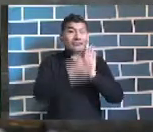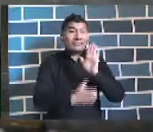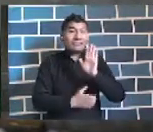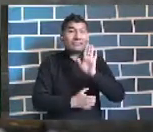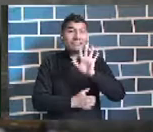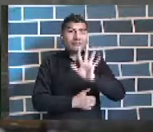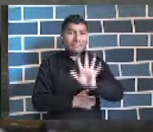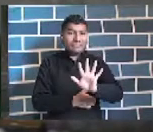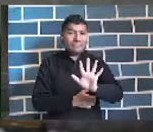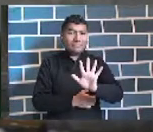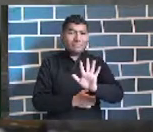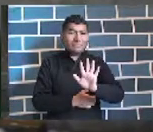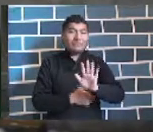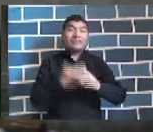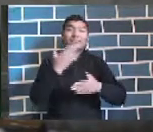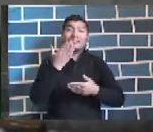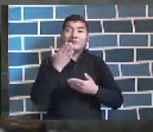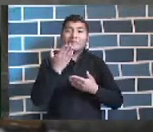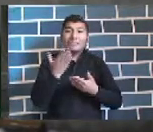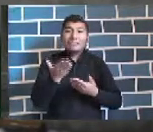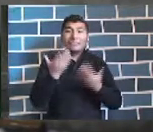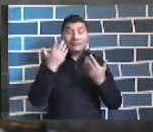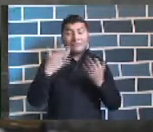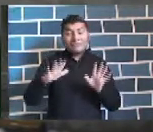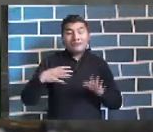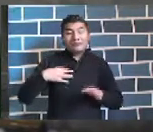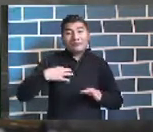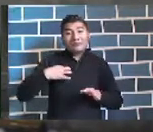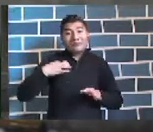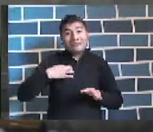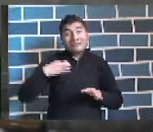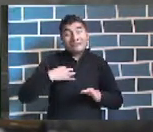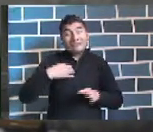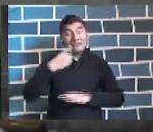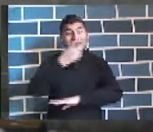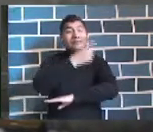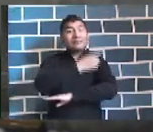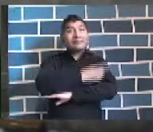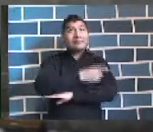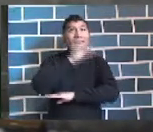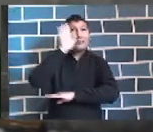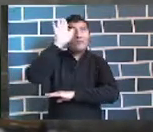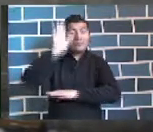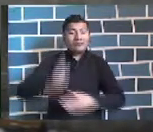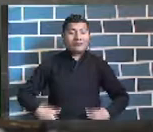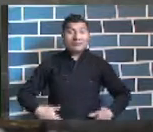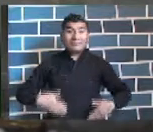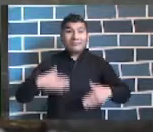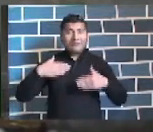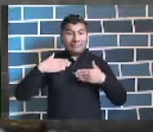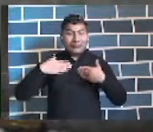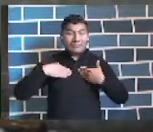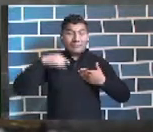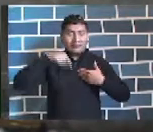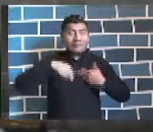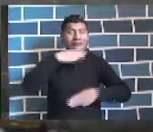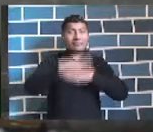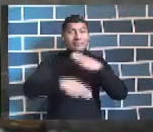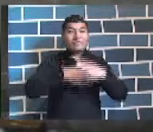5. Habiendo ofrecido en los días de su vida mortal, por